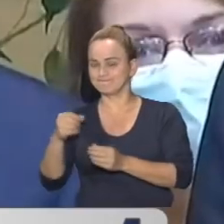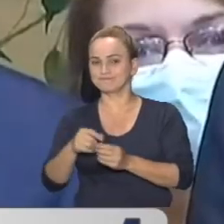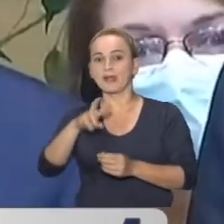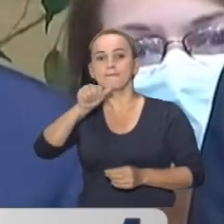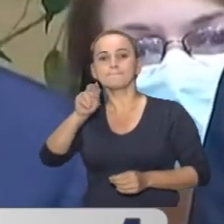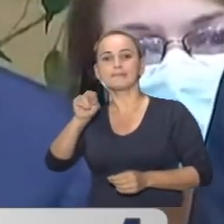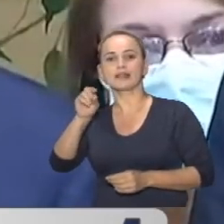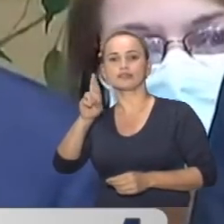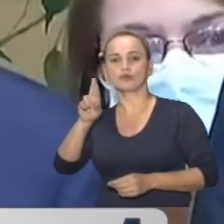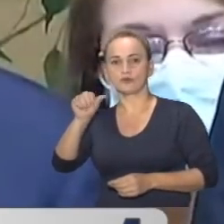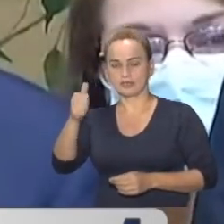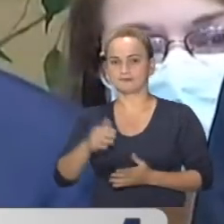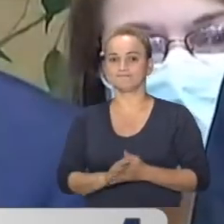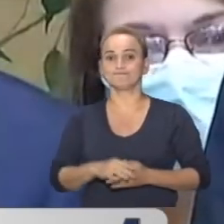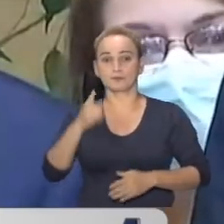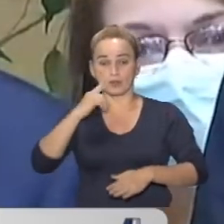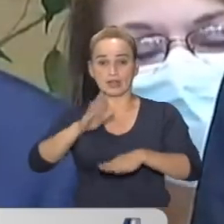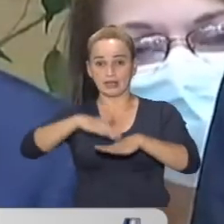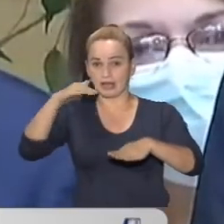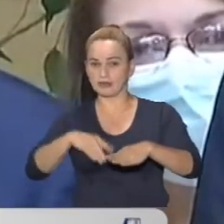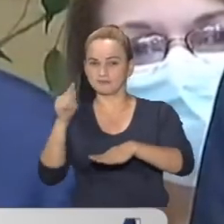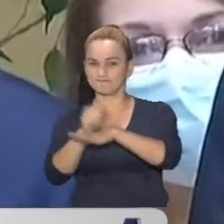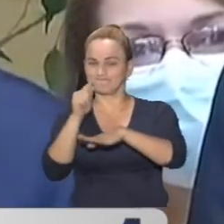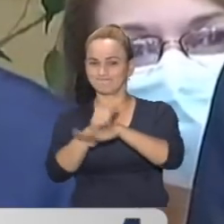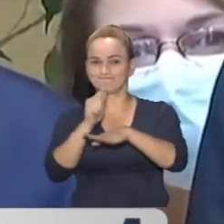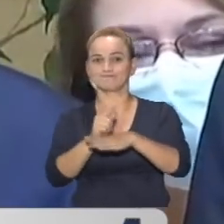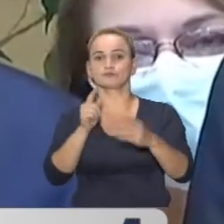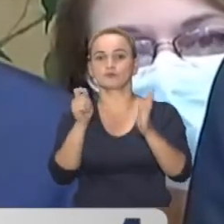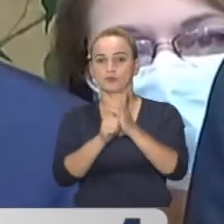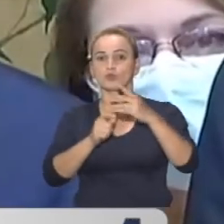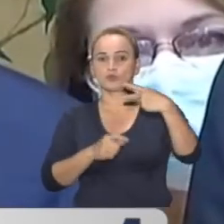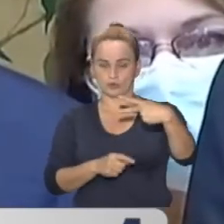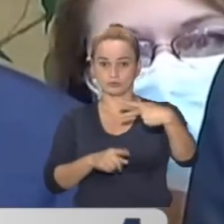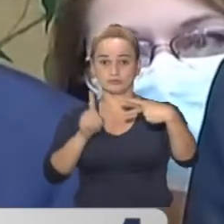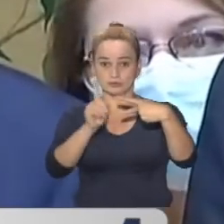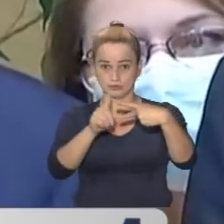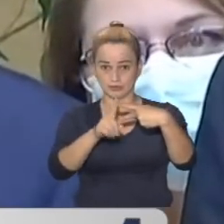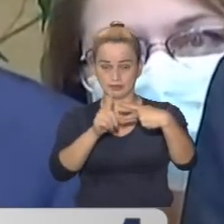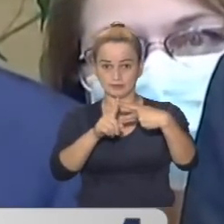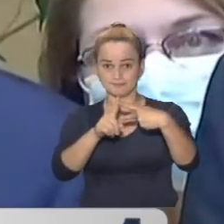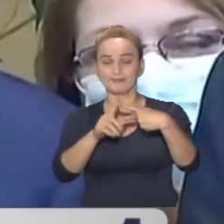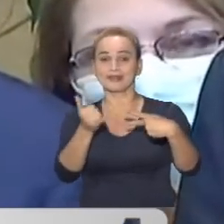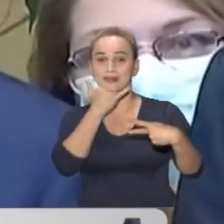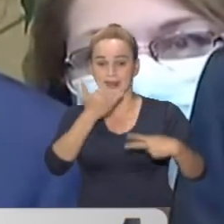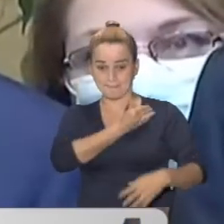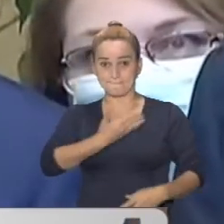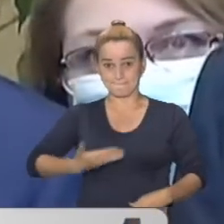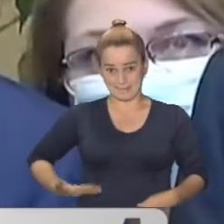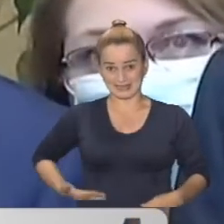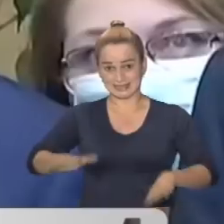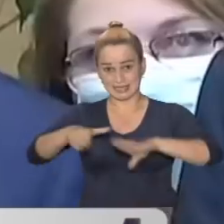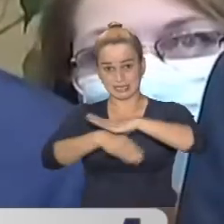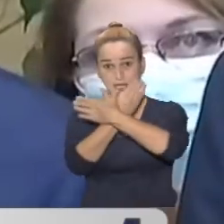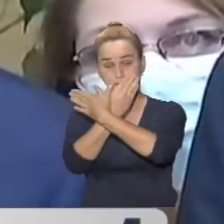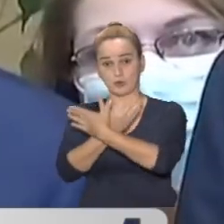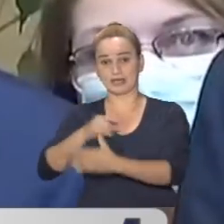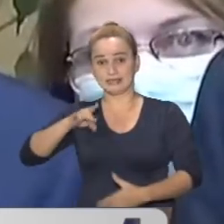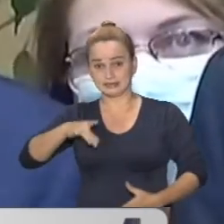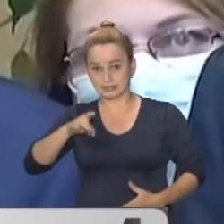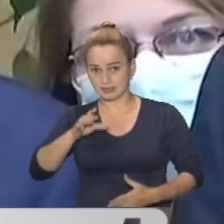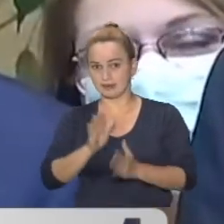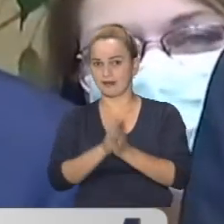Las causales de esta acusación constitucional son dos. Una, porque el presidente de la República